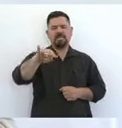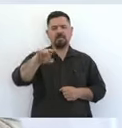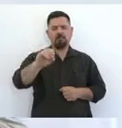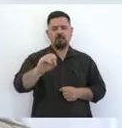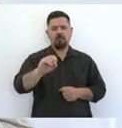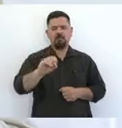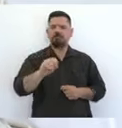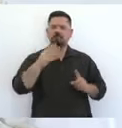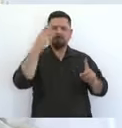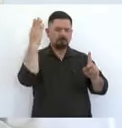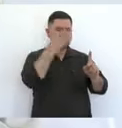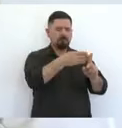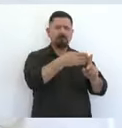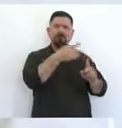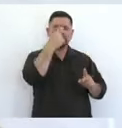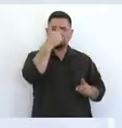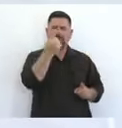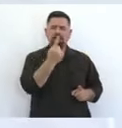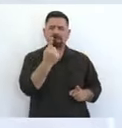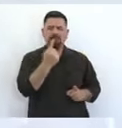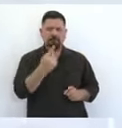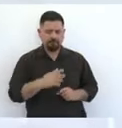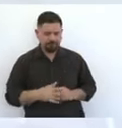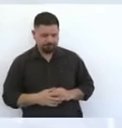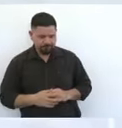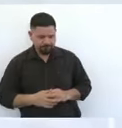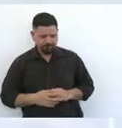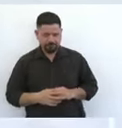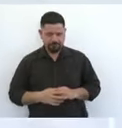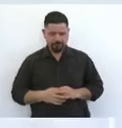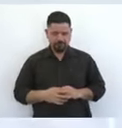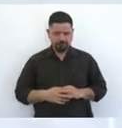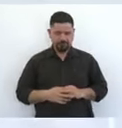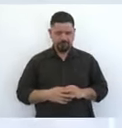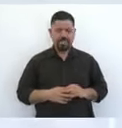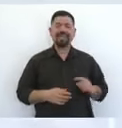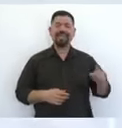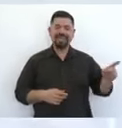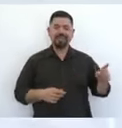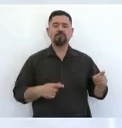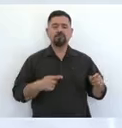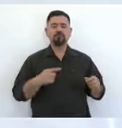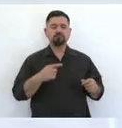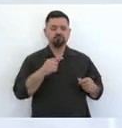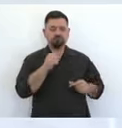El propósito es que se estén formando,